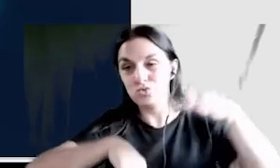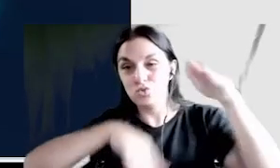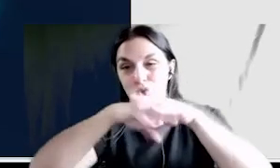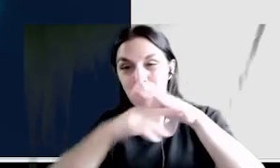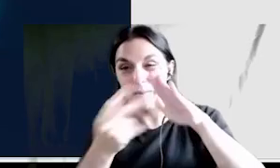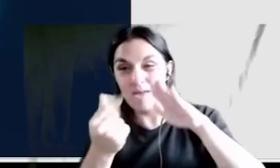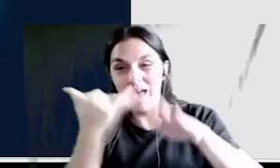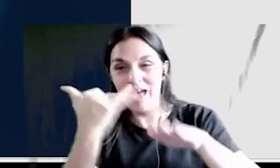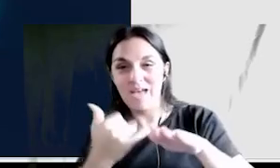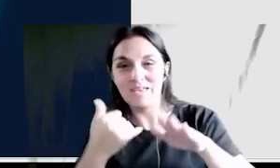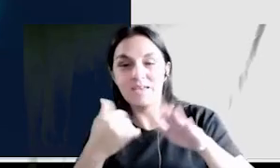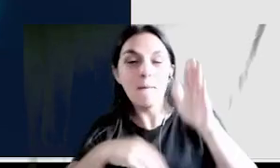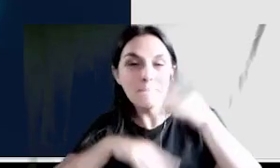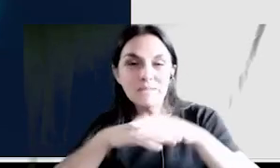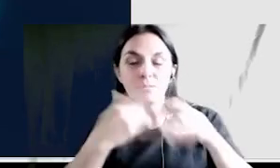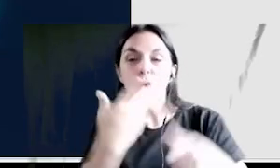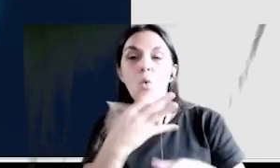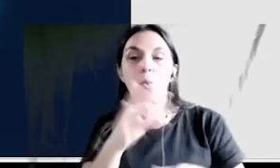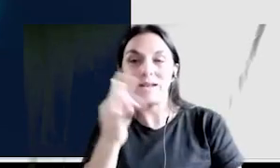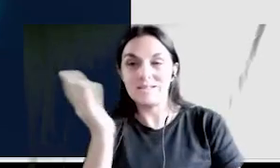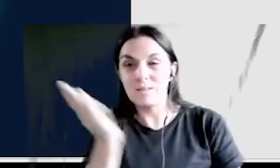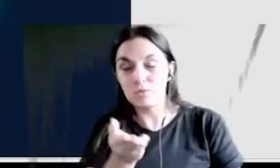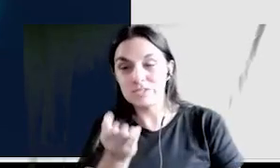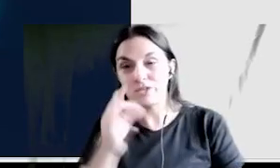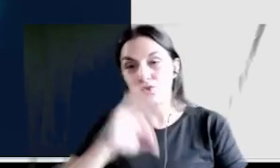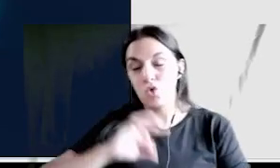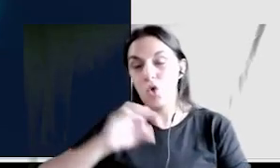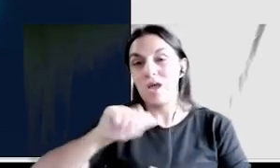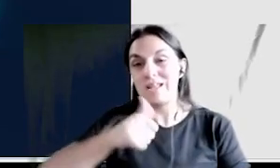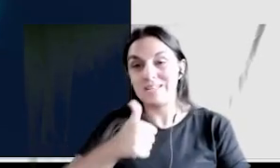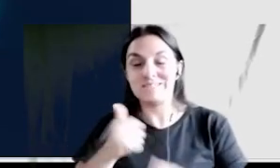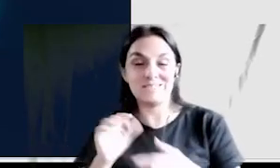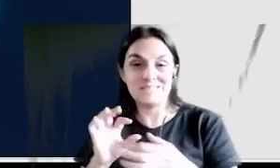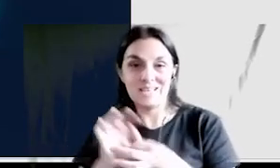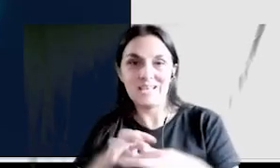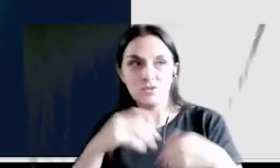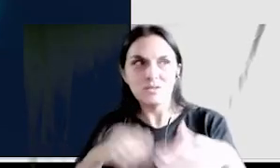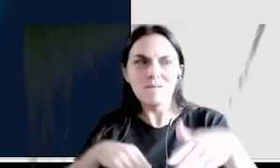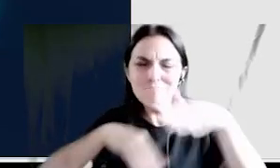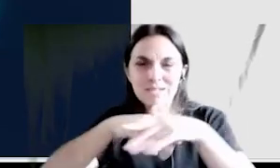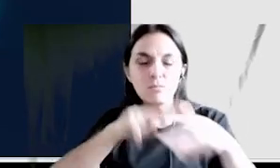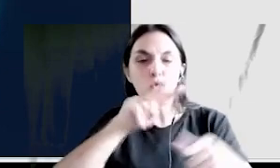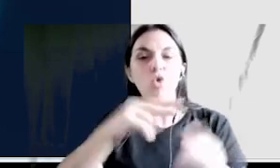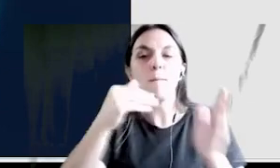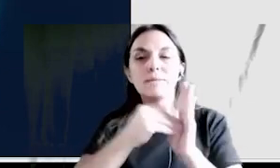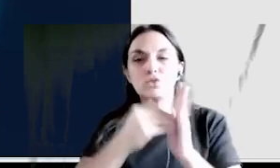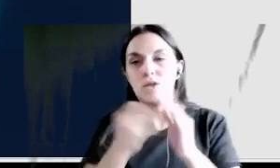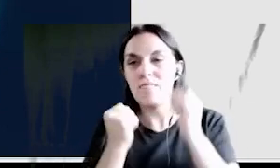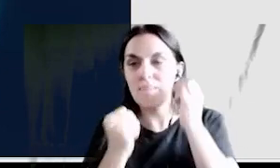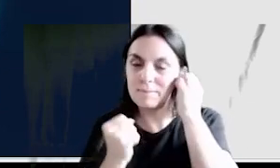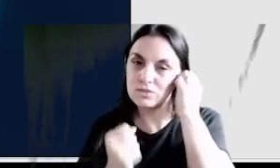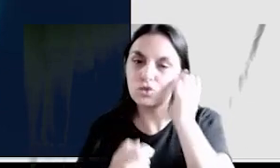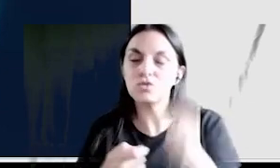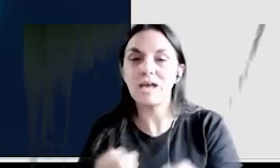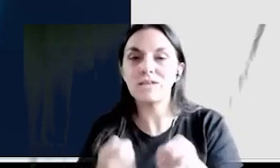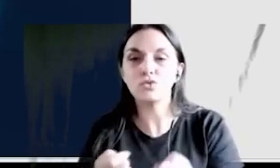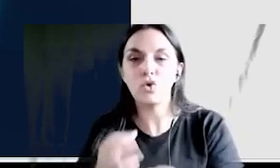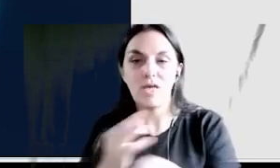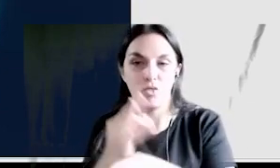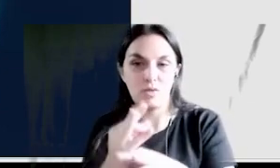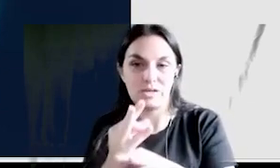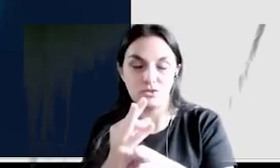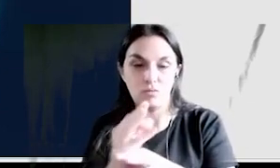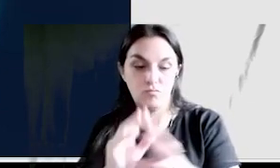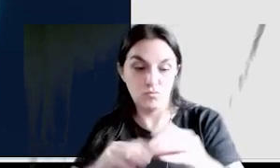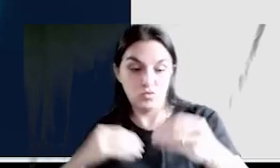deducir hasta el 40% de la ganancia no imponible, o sea que podemos deducir hasta 2 millones de pesos en gastos de educación. En el total de mis cargas